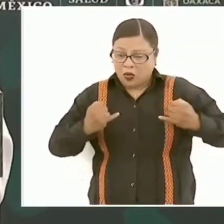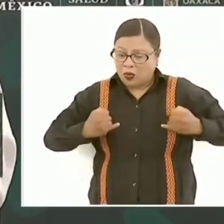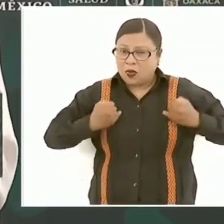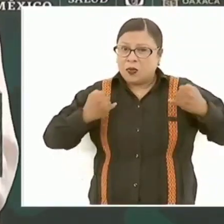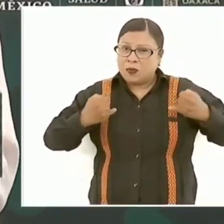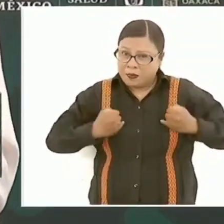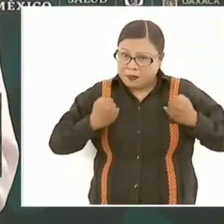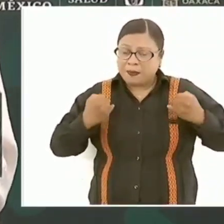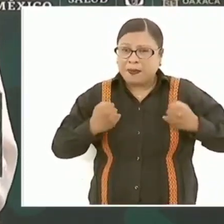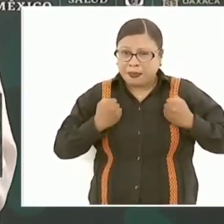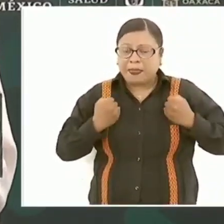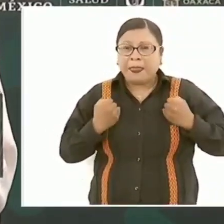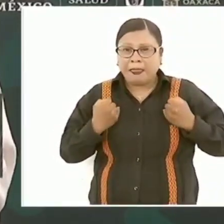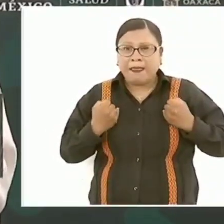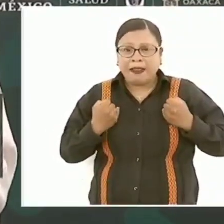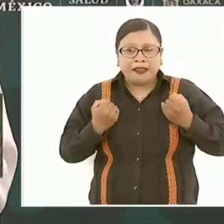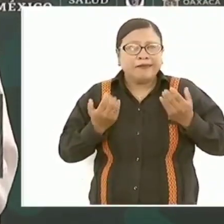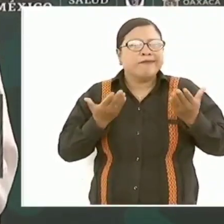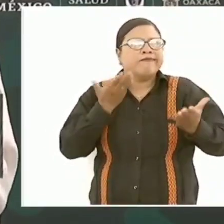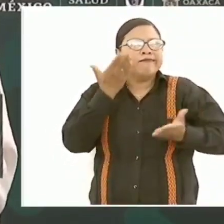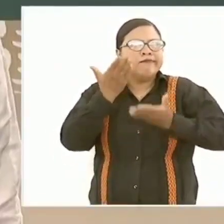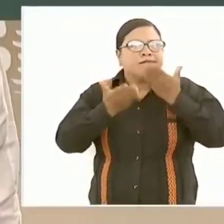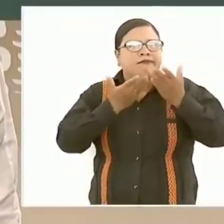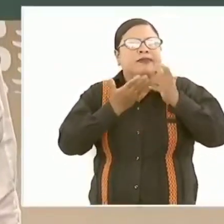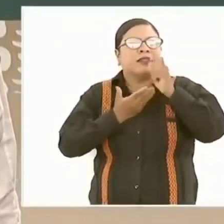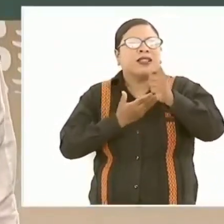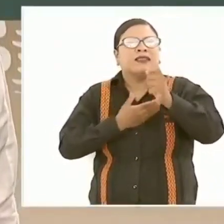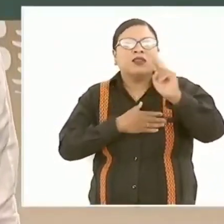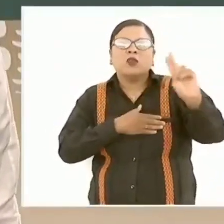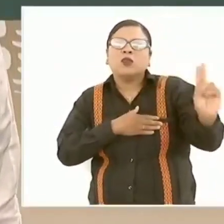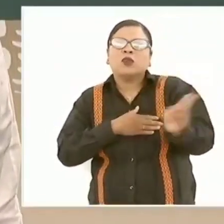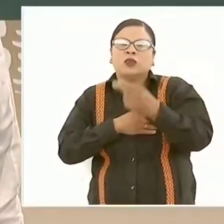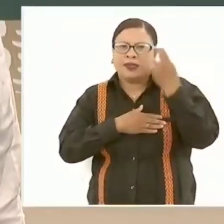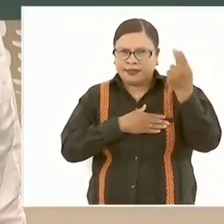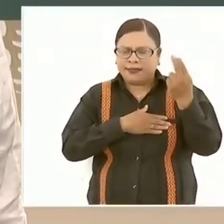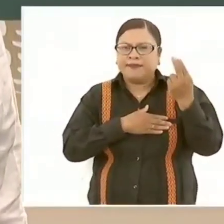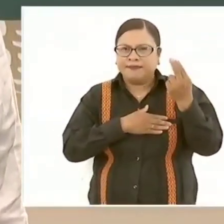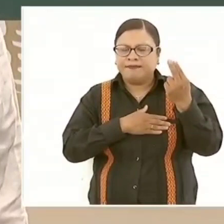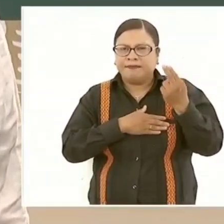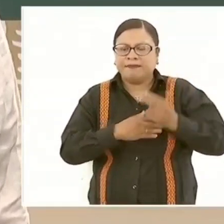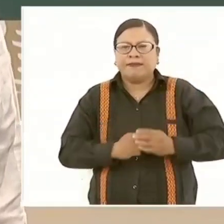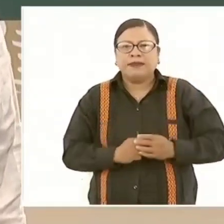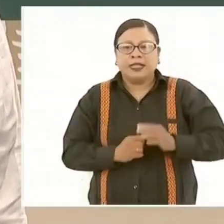jóvenes que están estudiando en el nivel universitario,